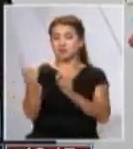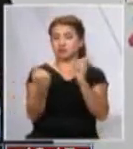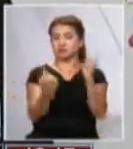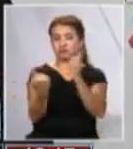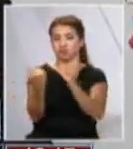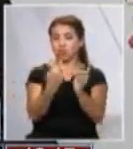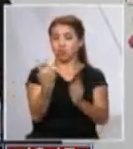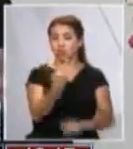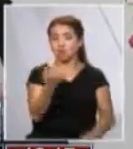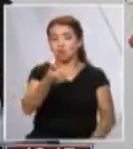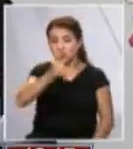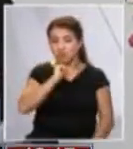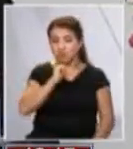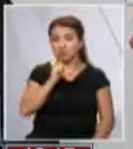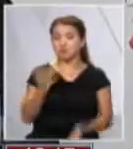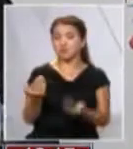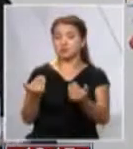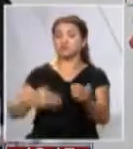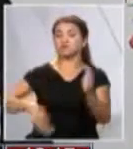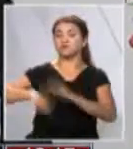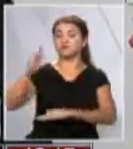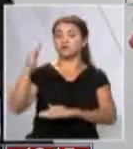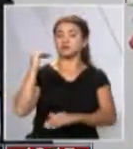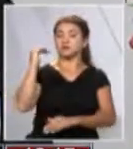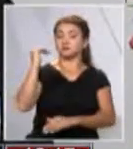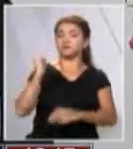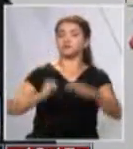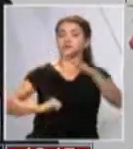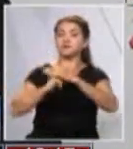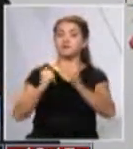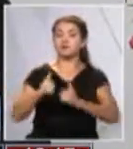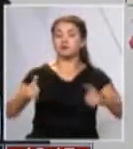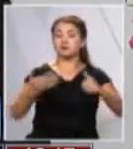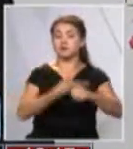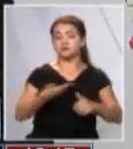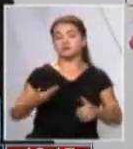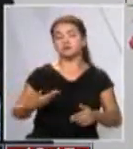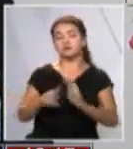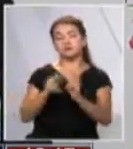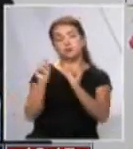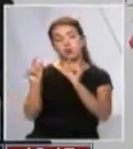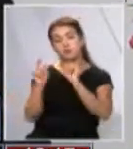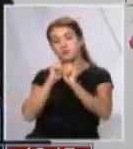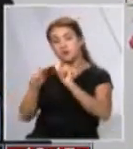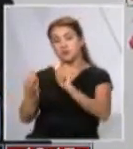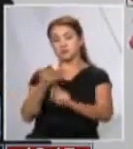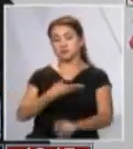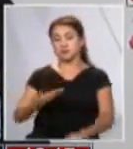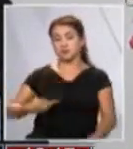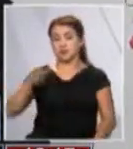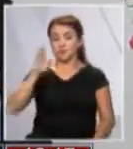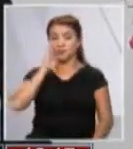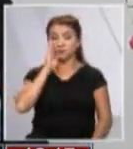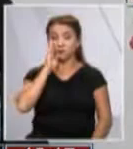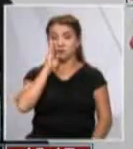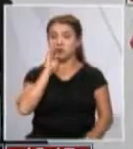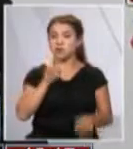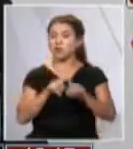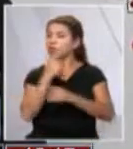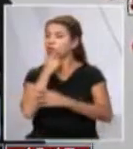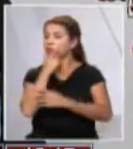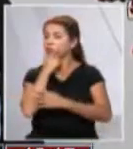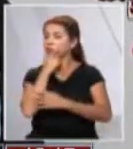También se solicitó mayor autoridad a nivel presidencial. En ese sentido se hizo una pequeña crítica a la presidenta de la República, Michelle Bachelet.